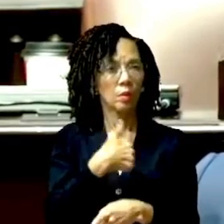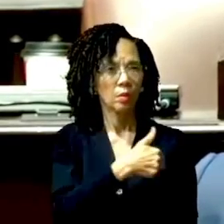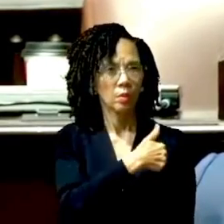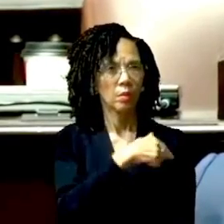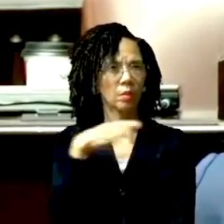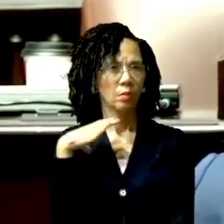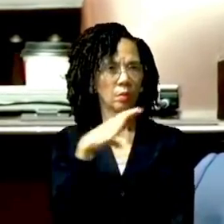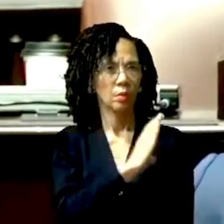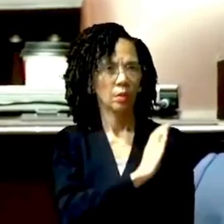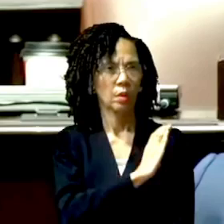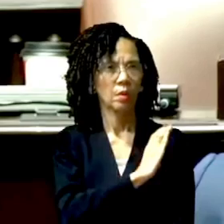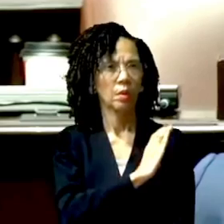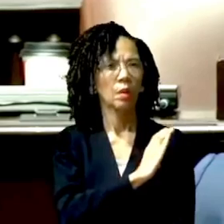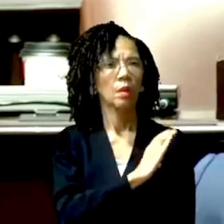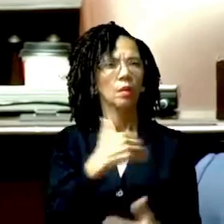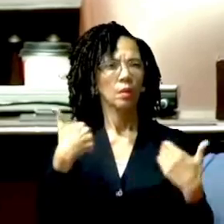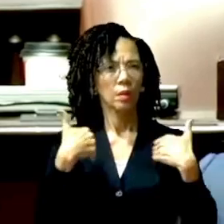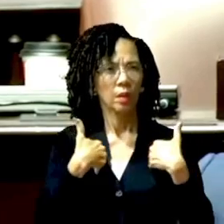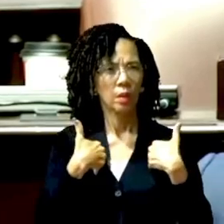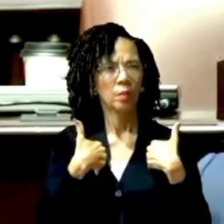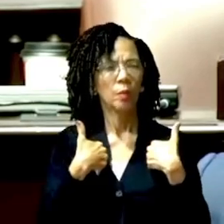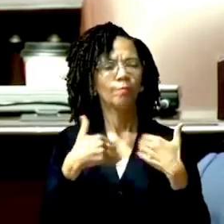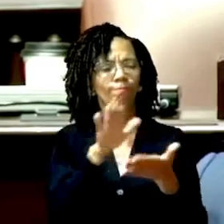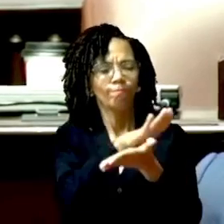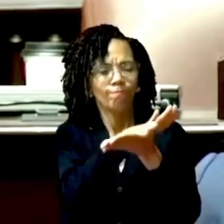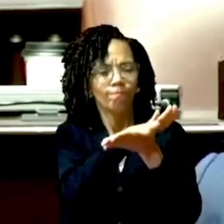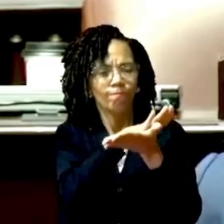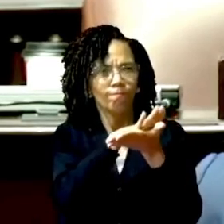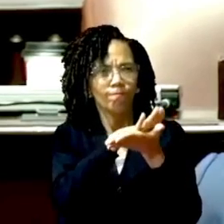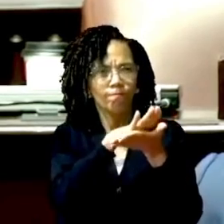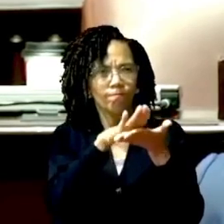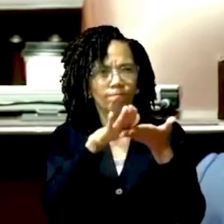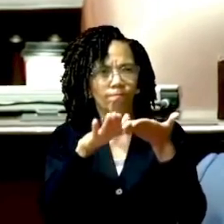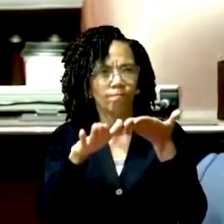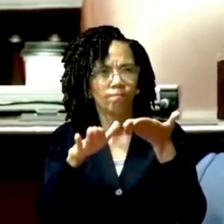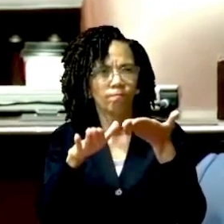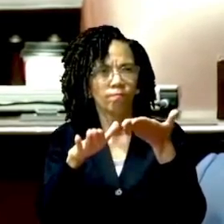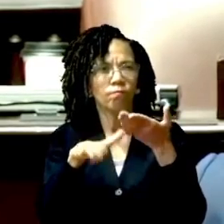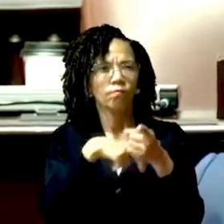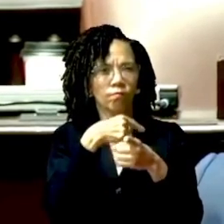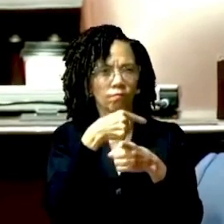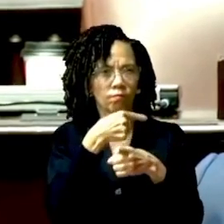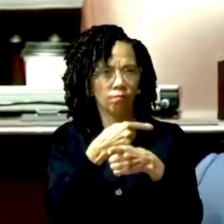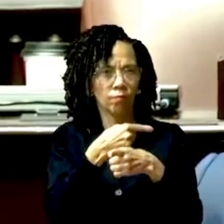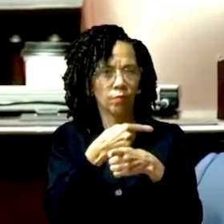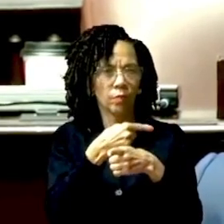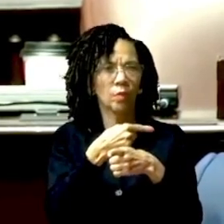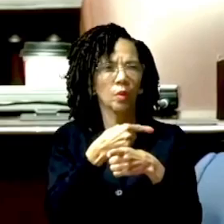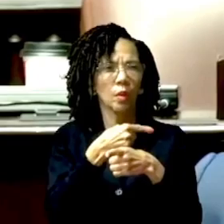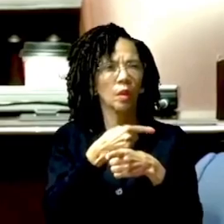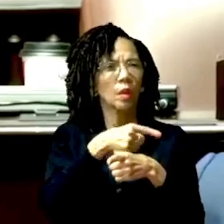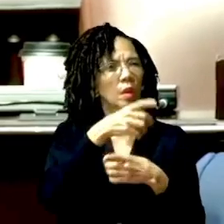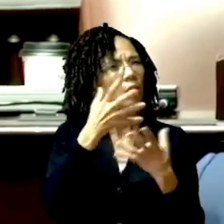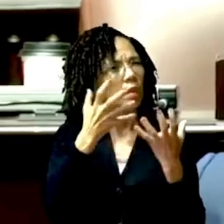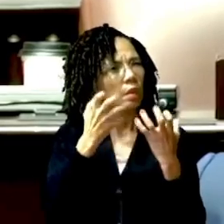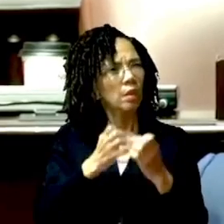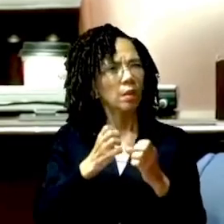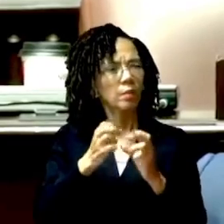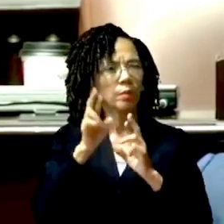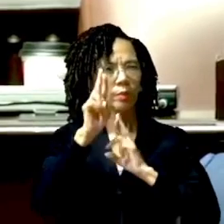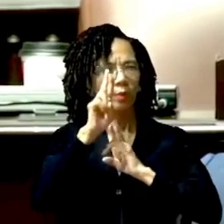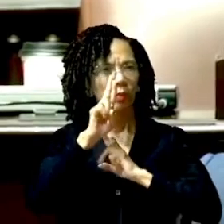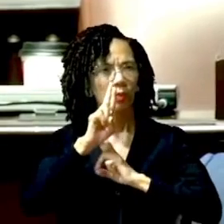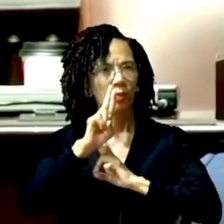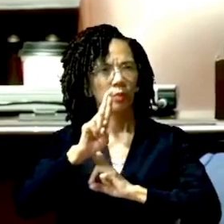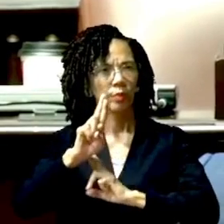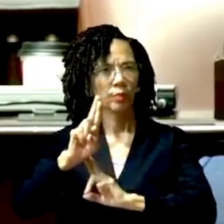exigir que se respete la democracia en Venezuela, porque la democracia no tiene frontera. Y todo aquel que sea